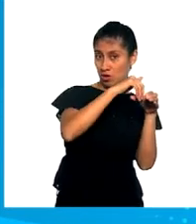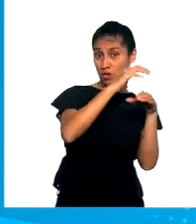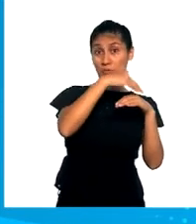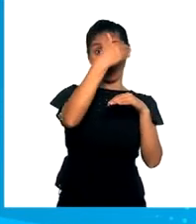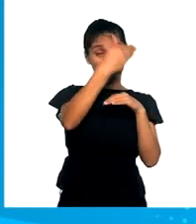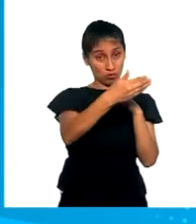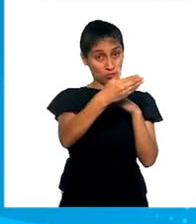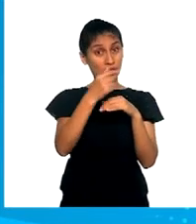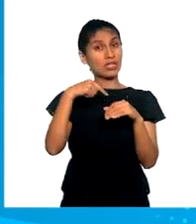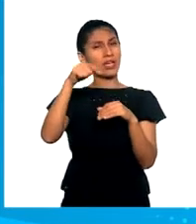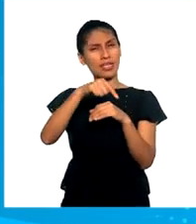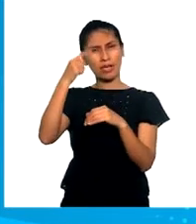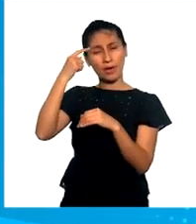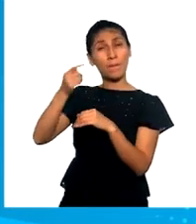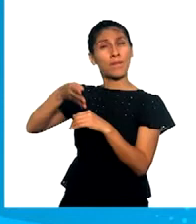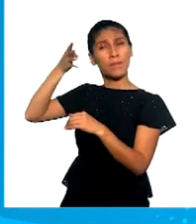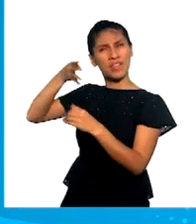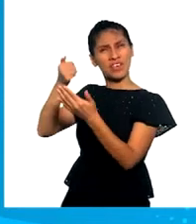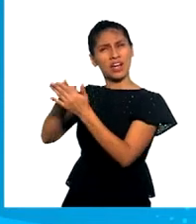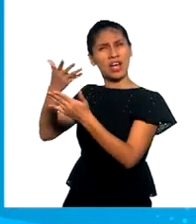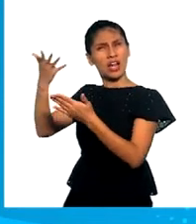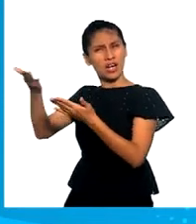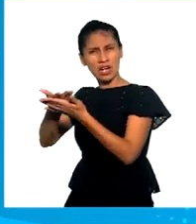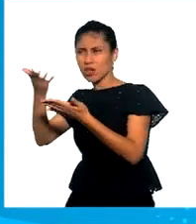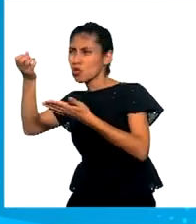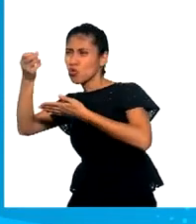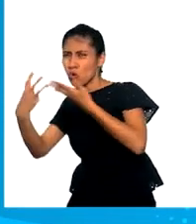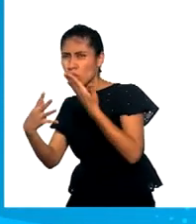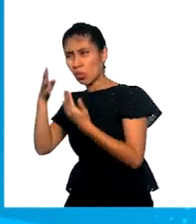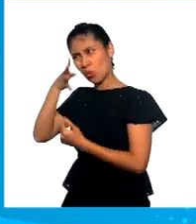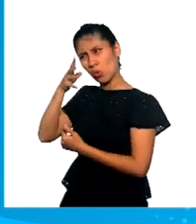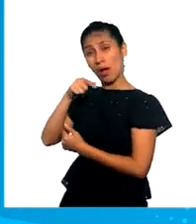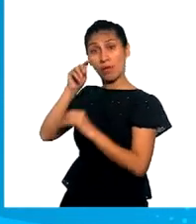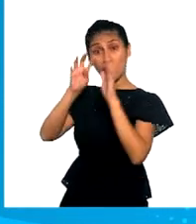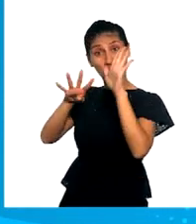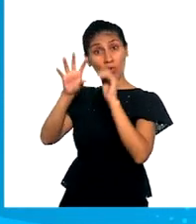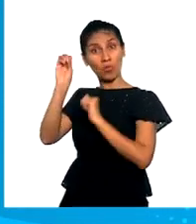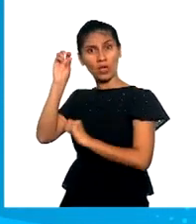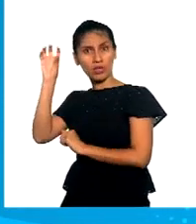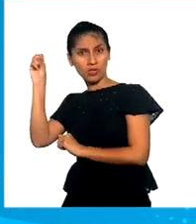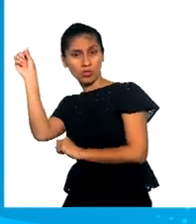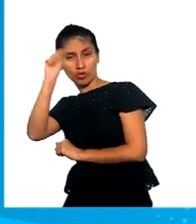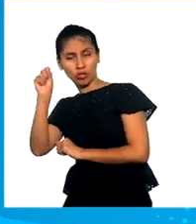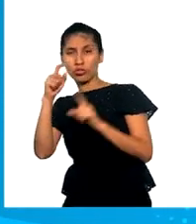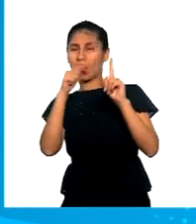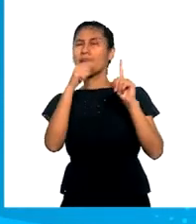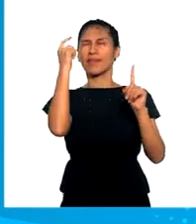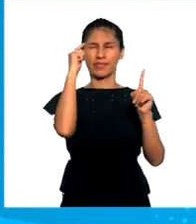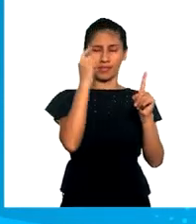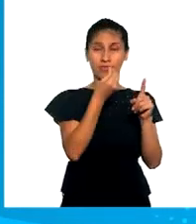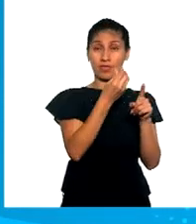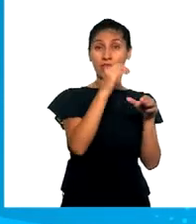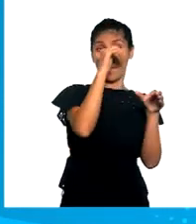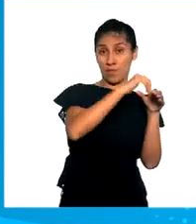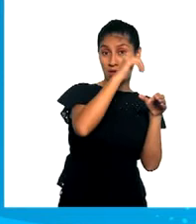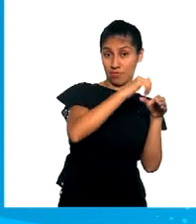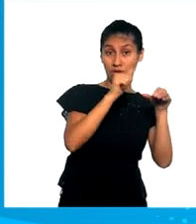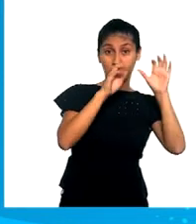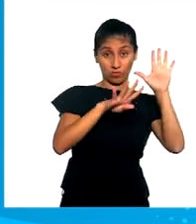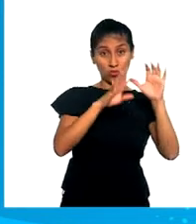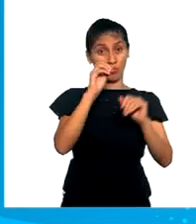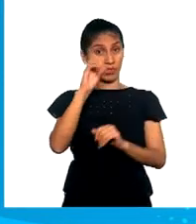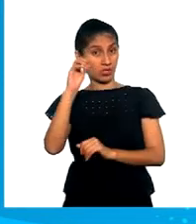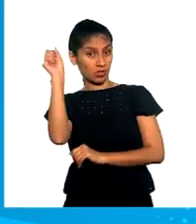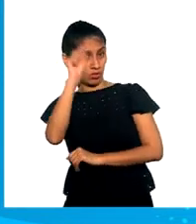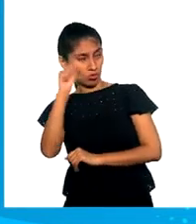que necesita 900 soles este sería el valor de su meta en soles y se propone que su plazo de ahorro será seis